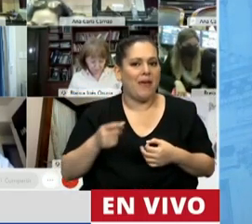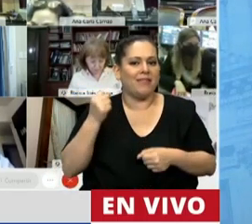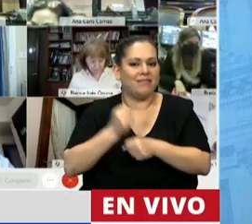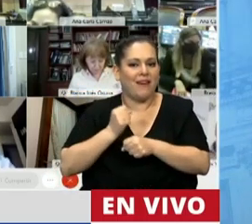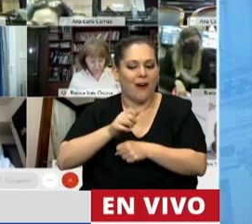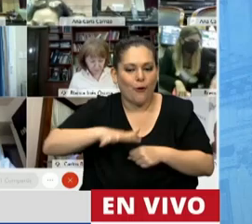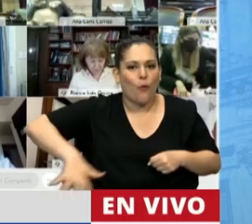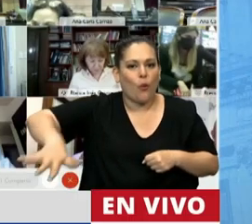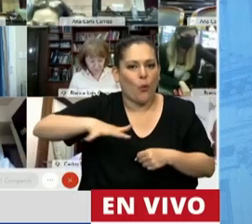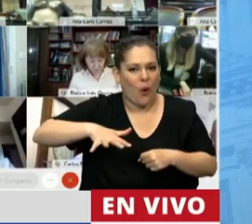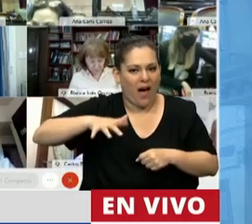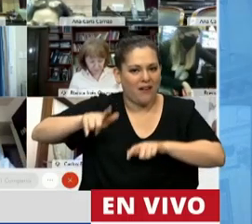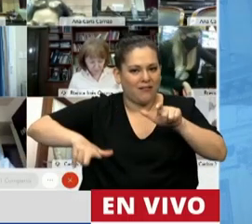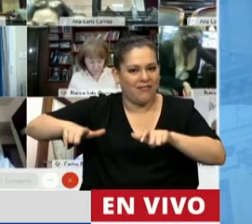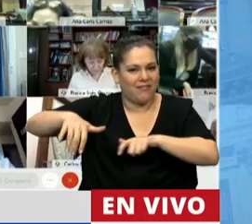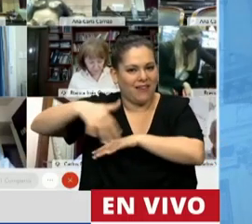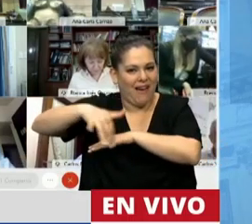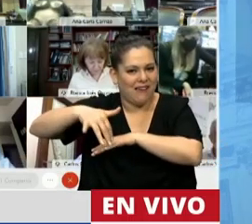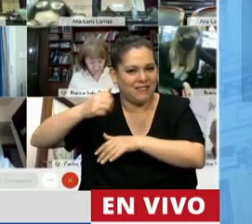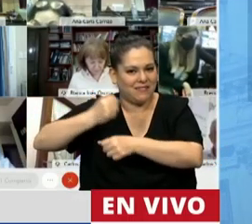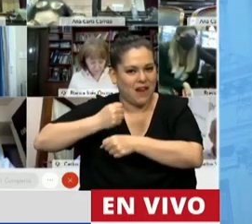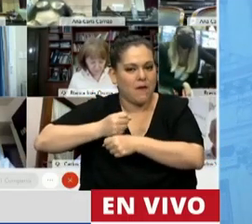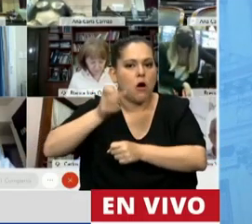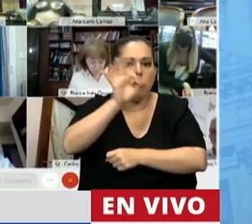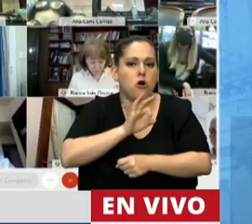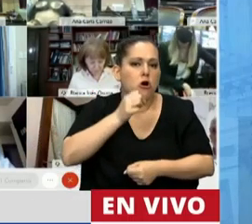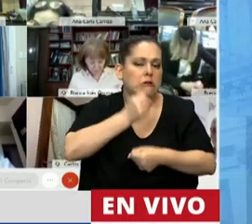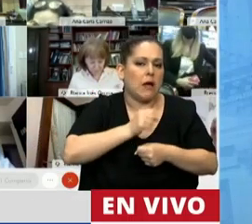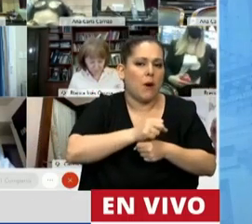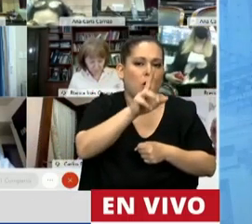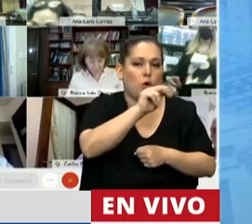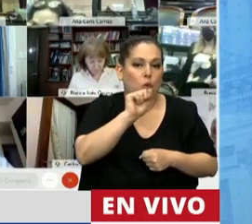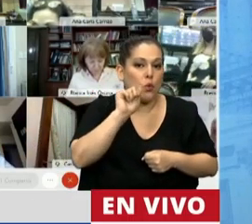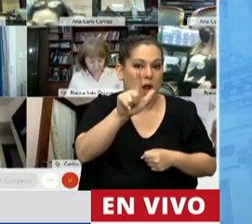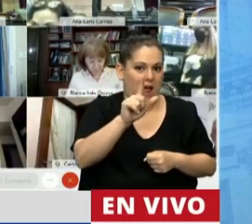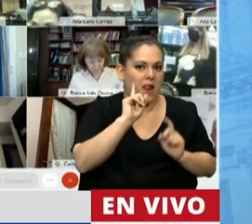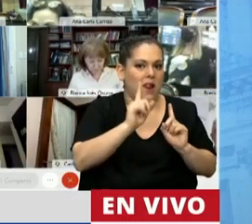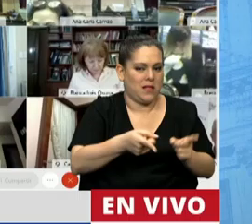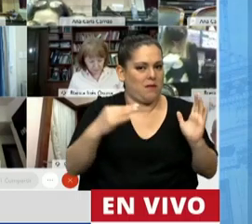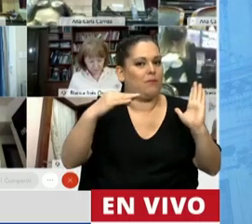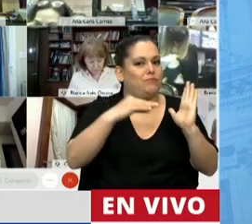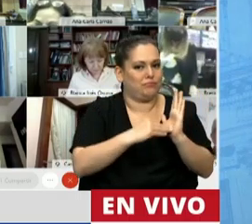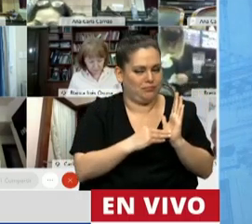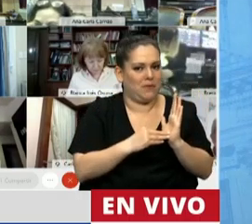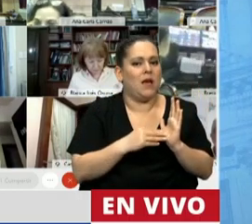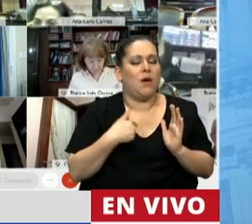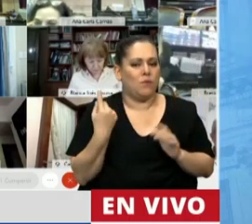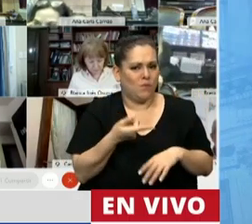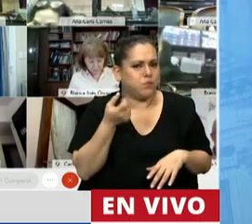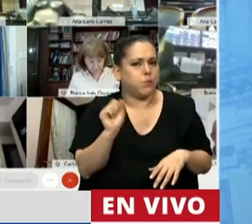así como el rural. Y quiero hacer hincapié en que me parece que los que ejercimos en algún momento la